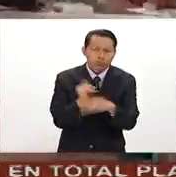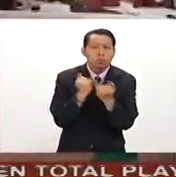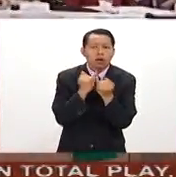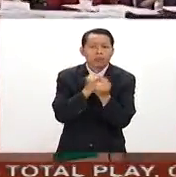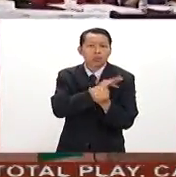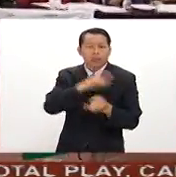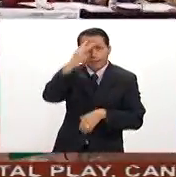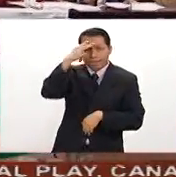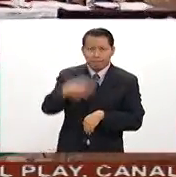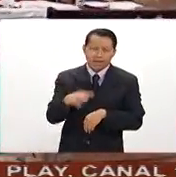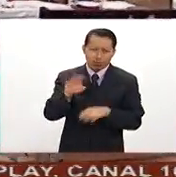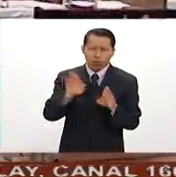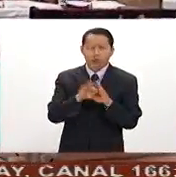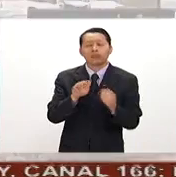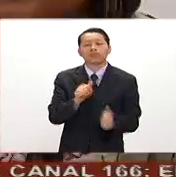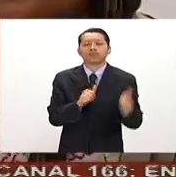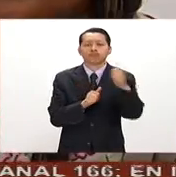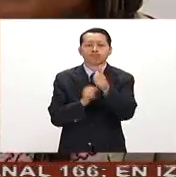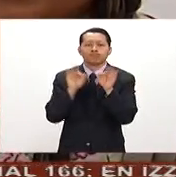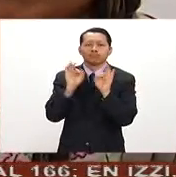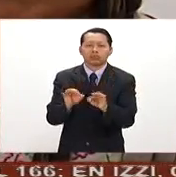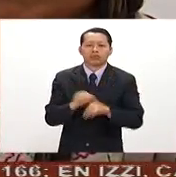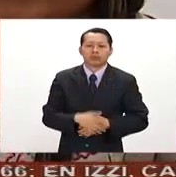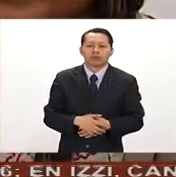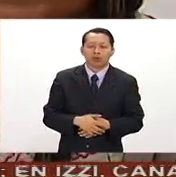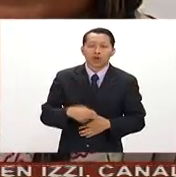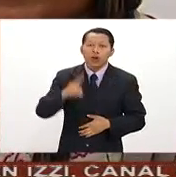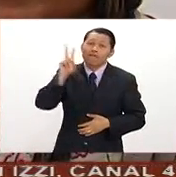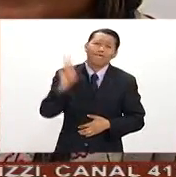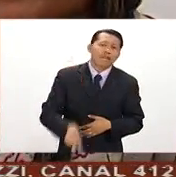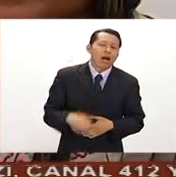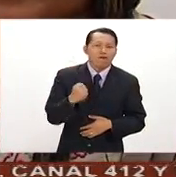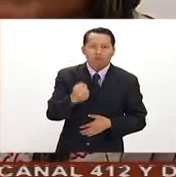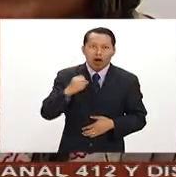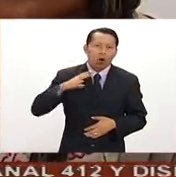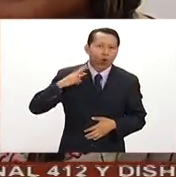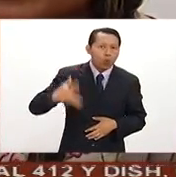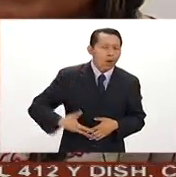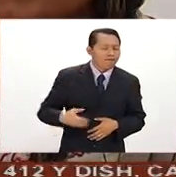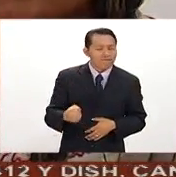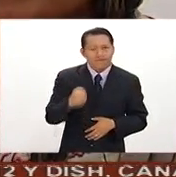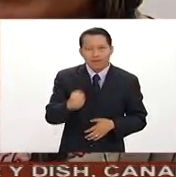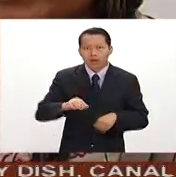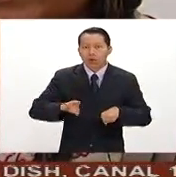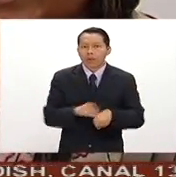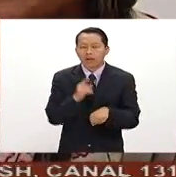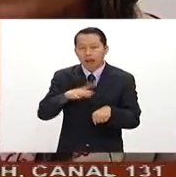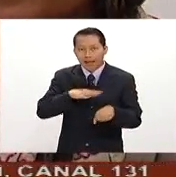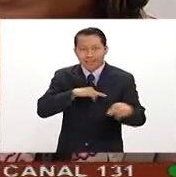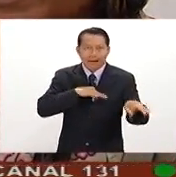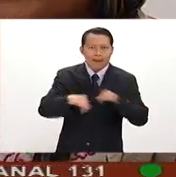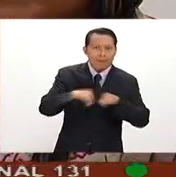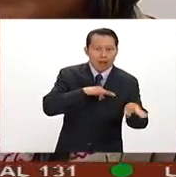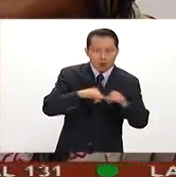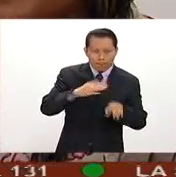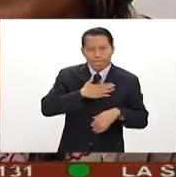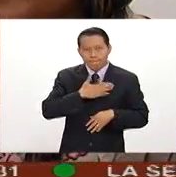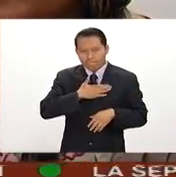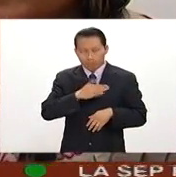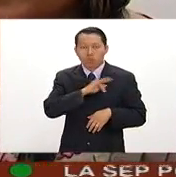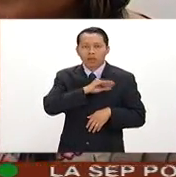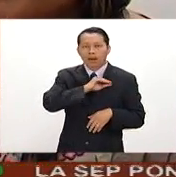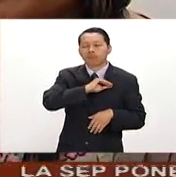alto el nombre de México. Estoy súper orgullosa de llevar todo el trabajo de ellas y mía hasta